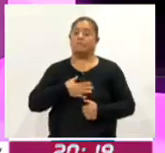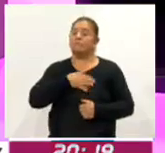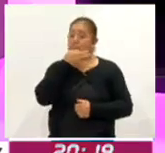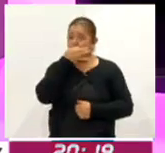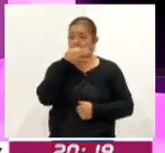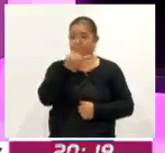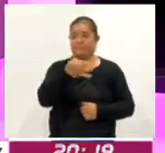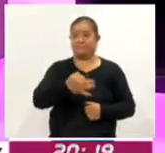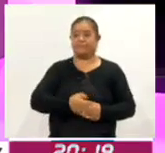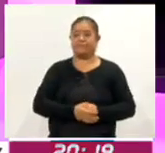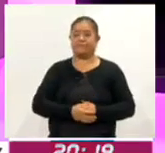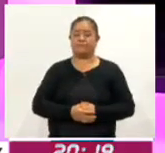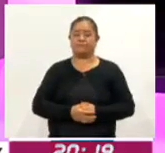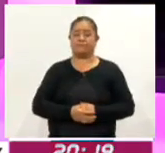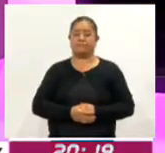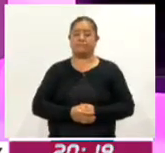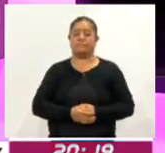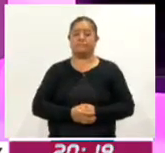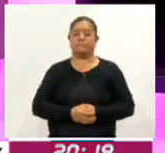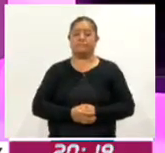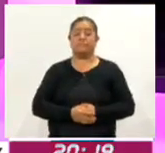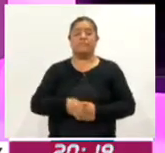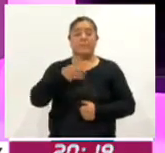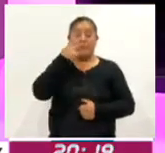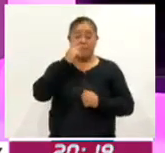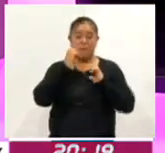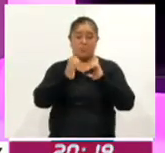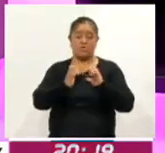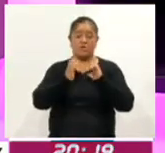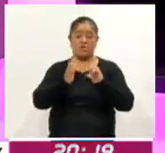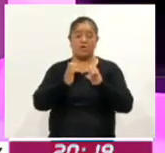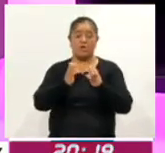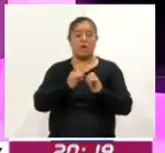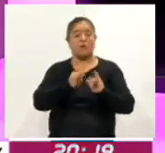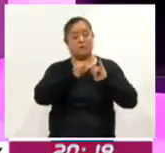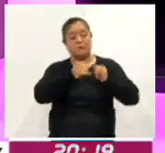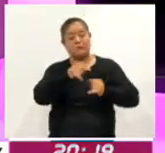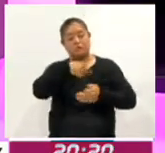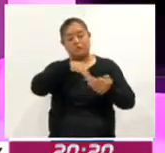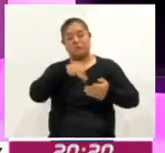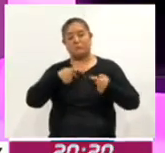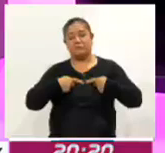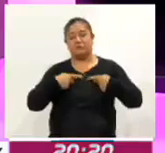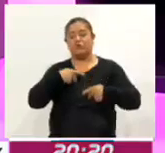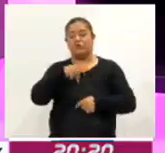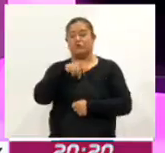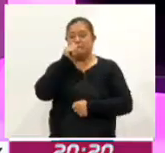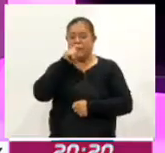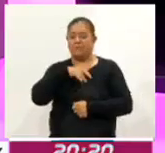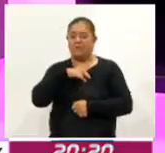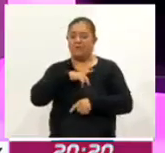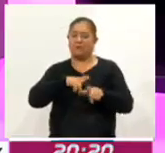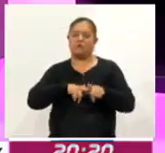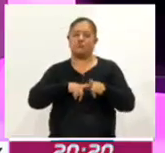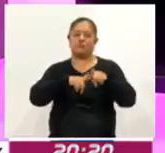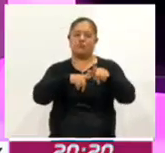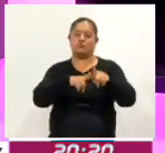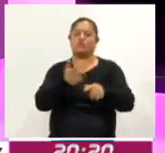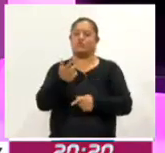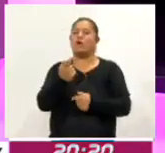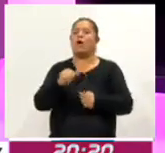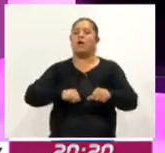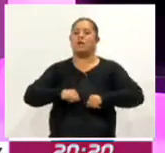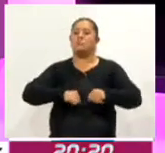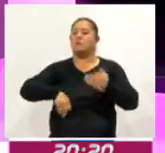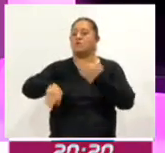informarle que con la finalidad de salvaguardar la integridad de los asistentes, además de la fluidez de los eventos